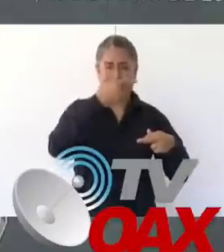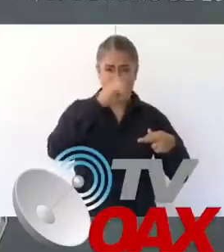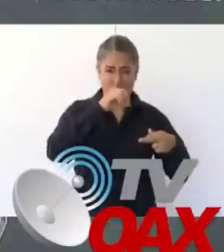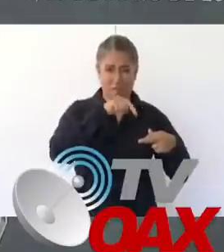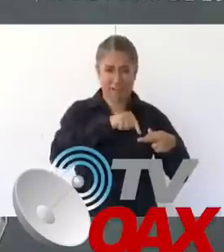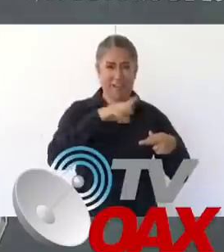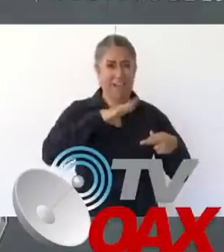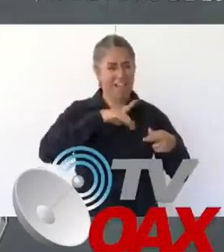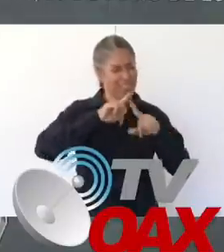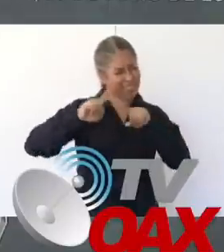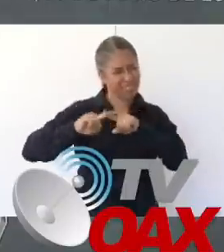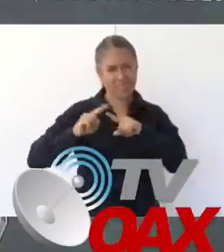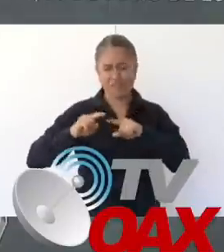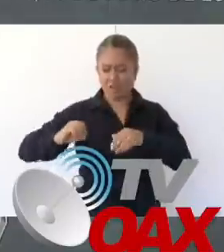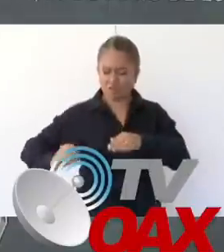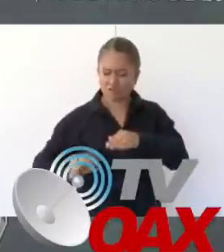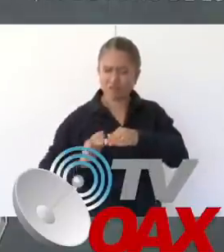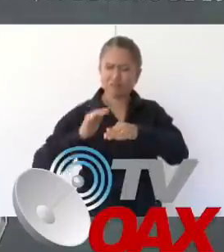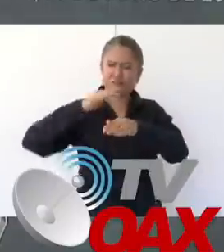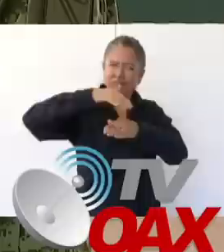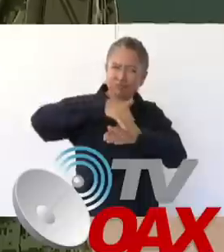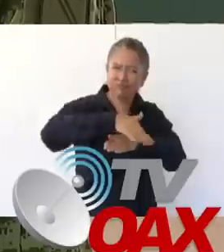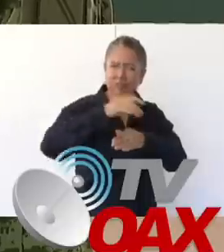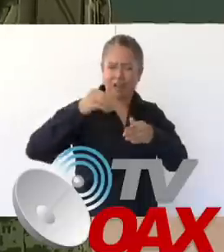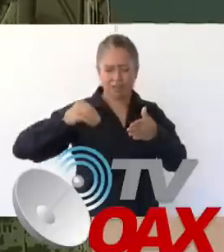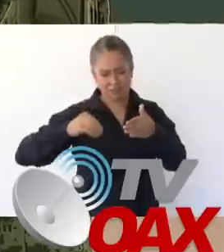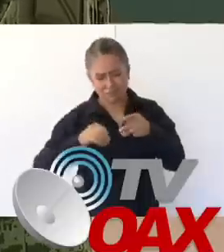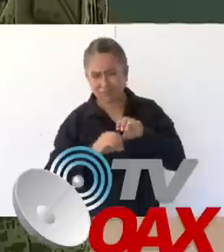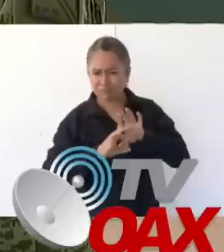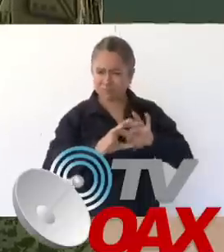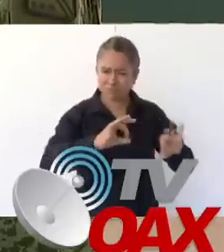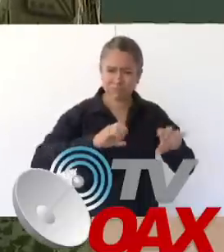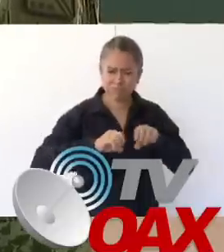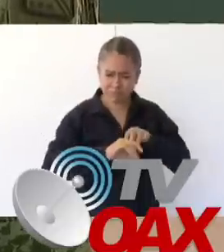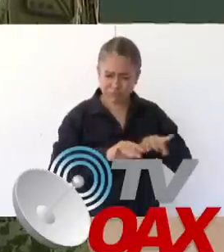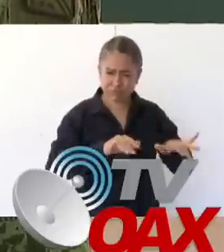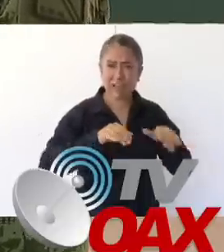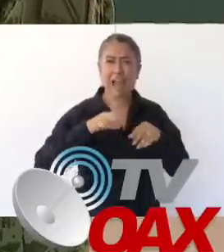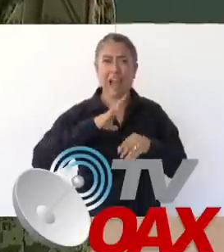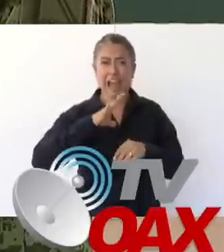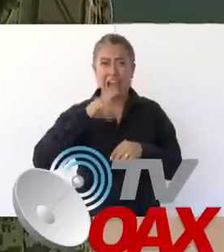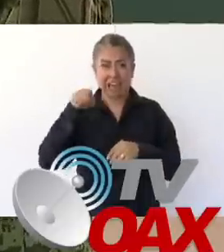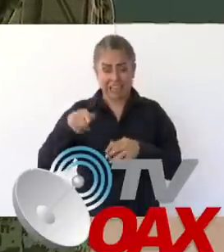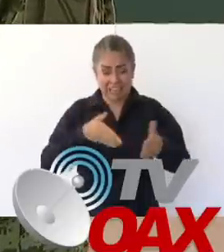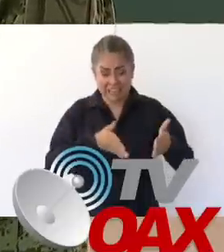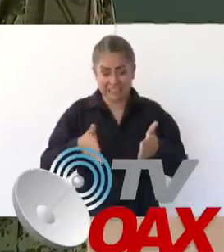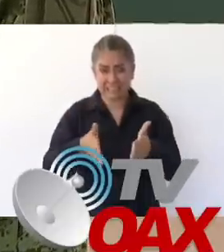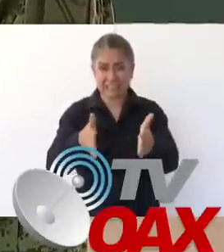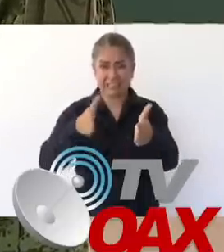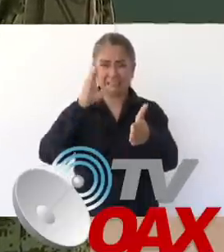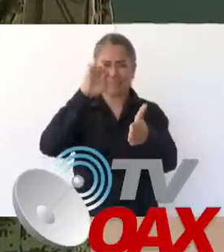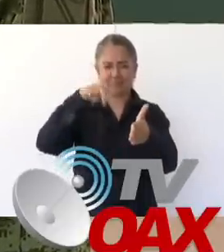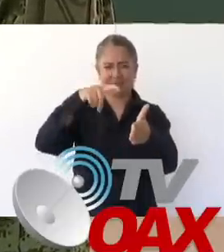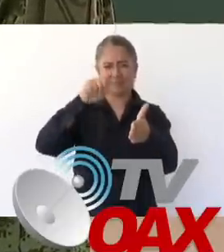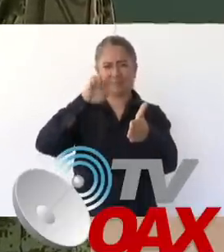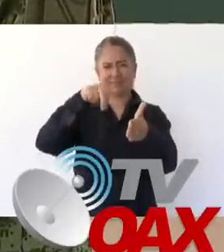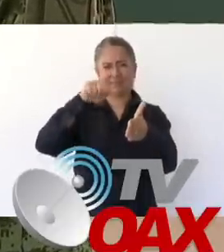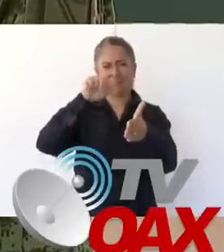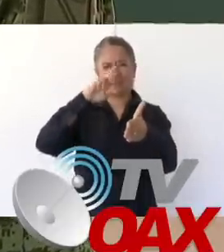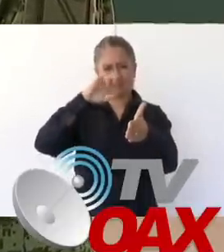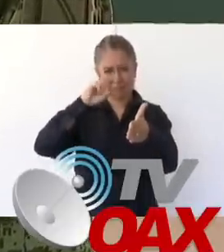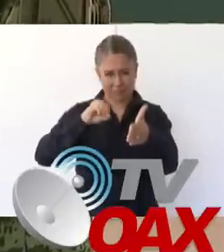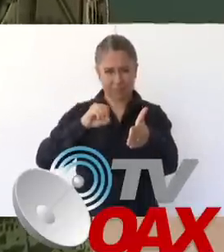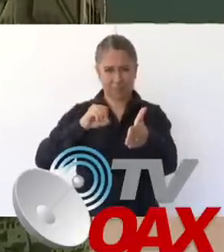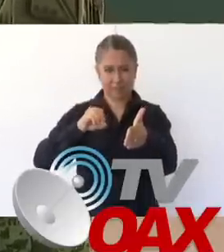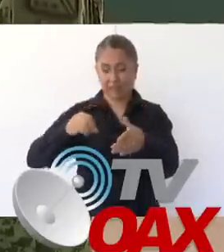está la presa derivadora del Gileño y de ahí nace el Canal Centenario. Realmente hicimos pasar las aguas del río